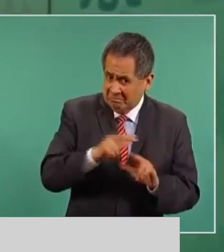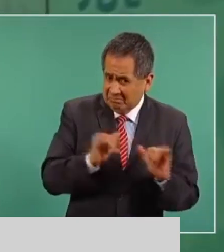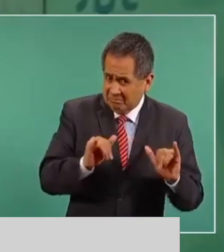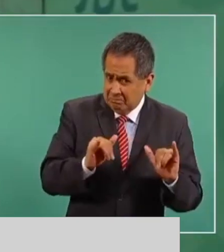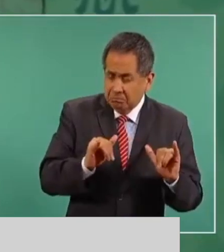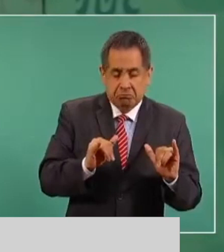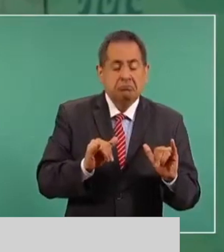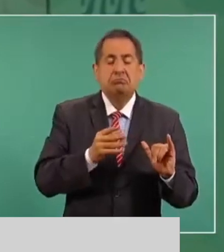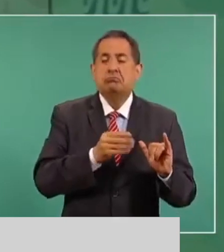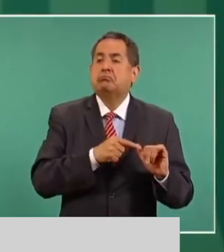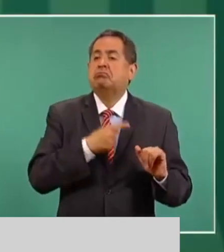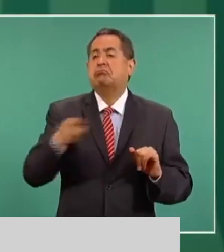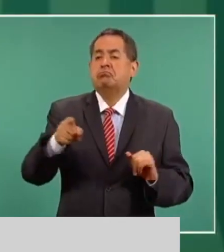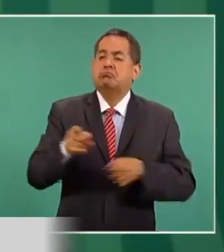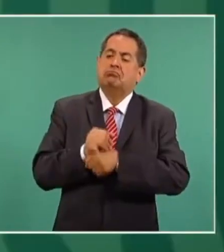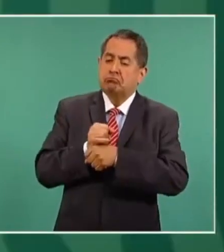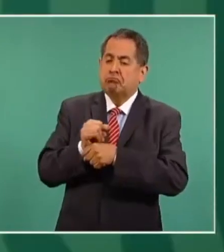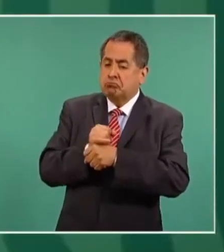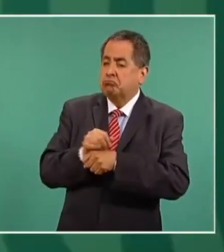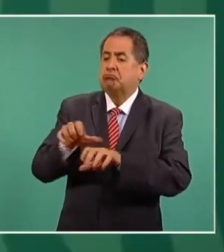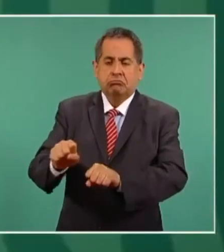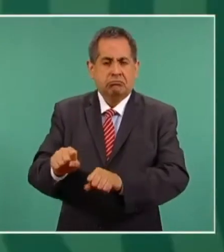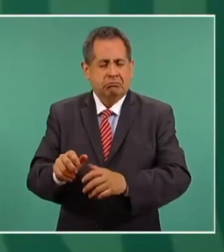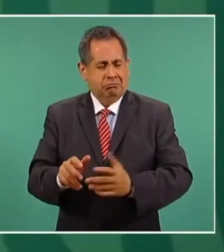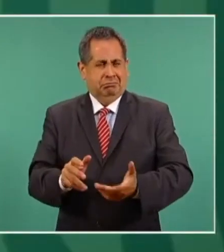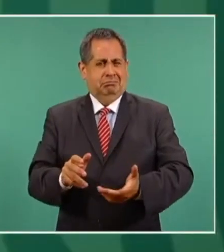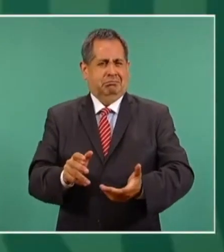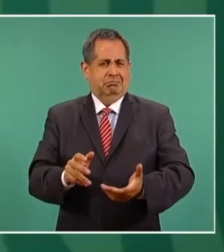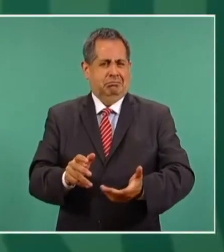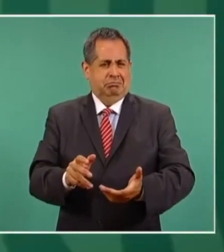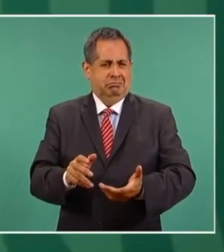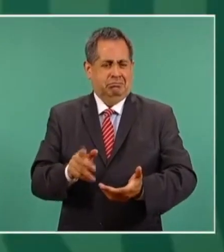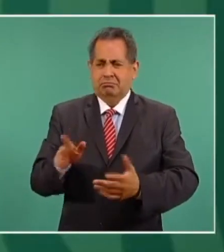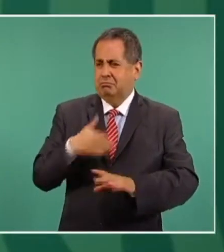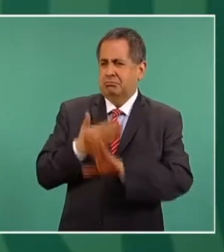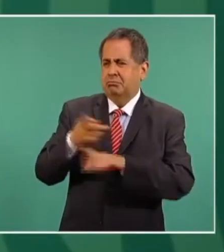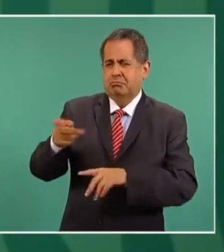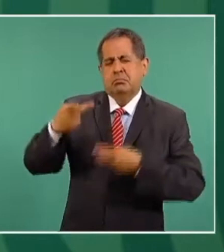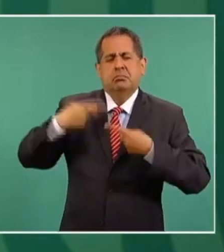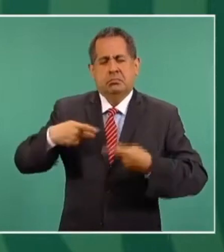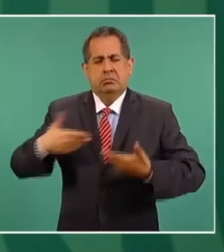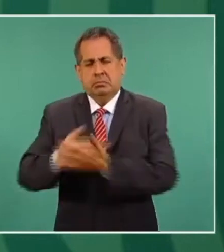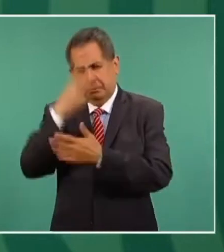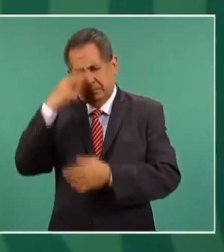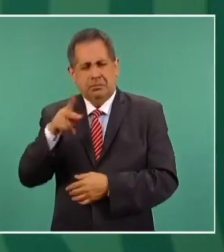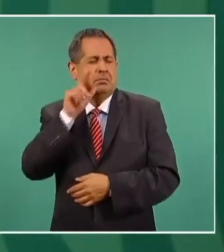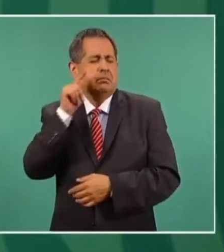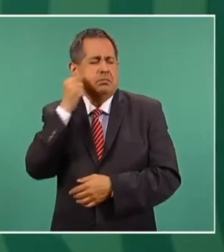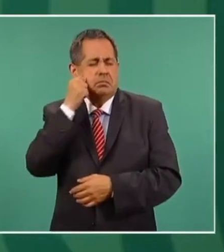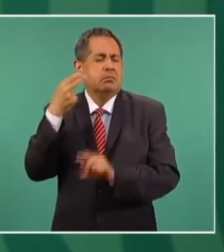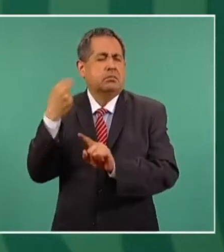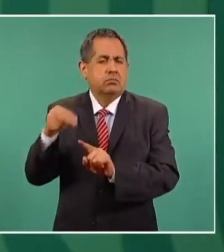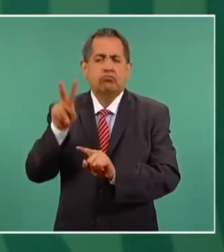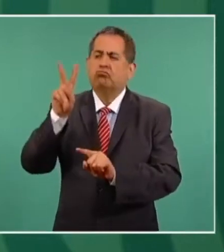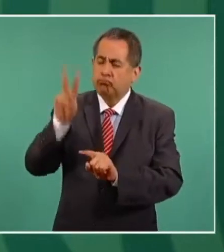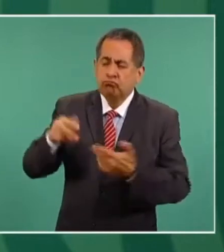por el respeto mutuo y la esperanza. México desea el mayor de los éxitos al presidente Joseph Biden y a la vicepresidenta Kamala Harris. Habrá muy